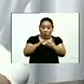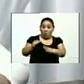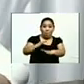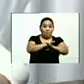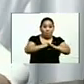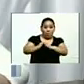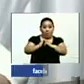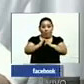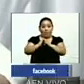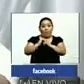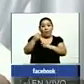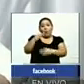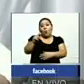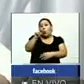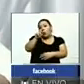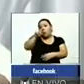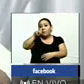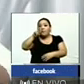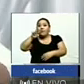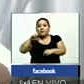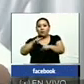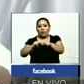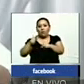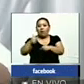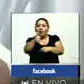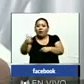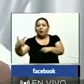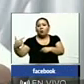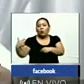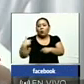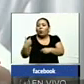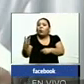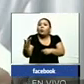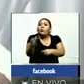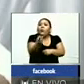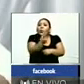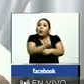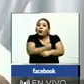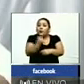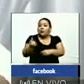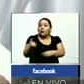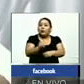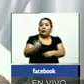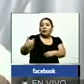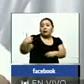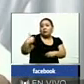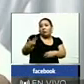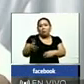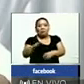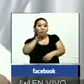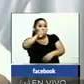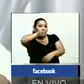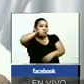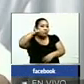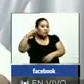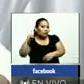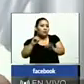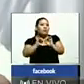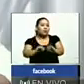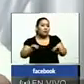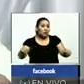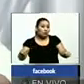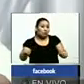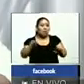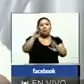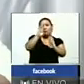el sarampión vale $1.25, ¿cuántos niños estaríamos vacunando? Más de 4,000 niños, ¿verdad? Que